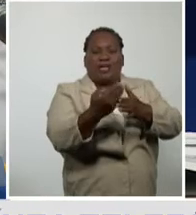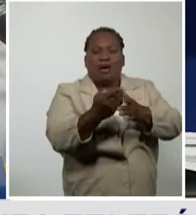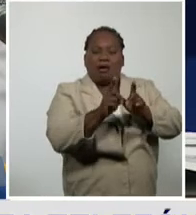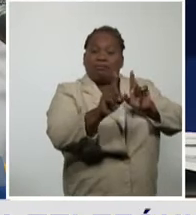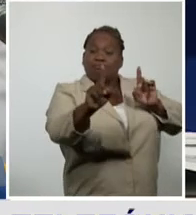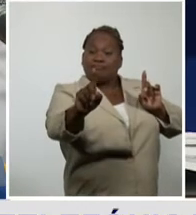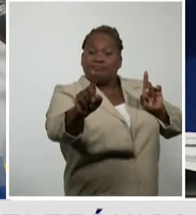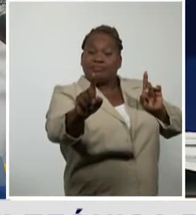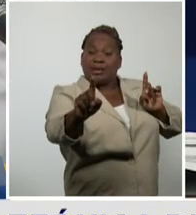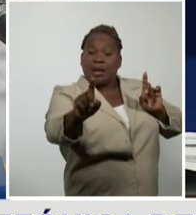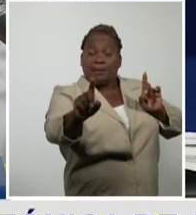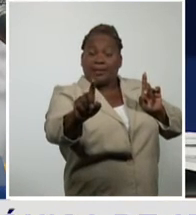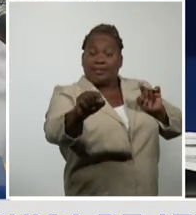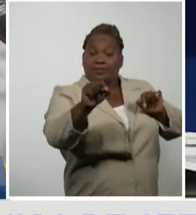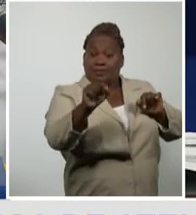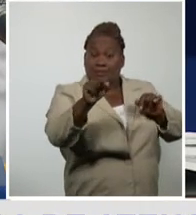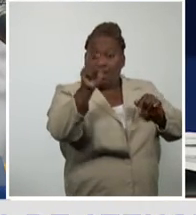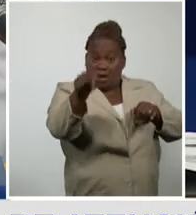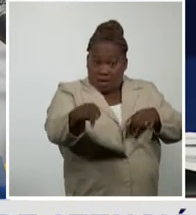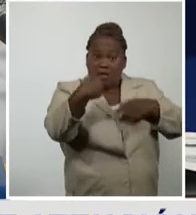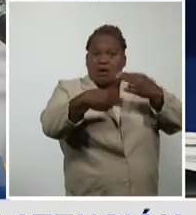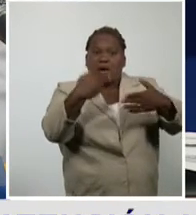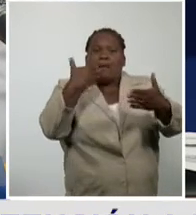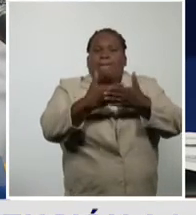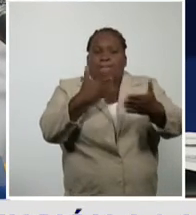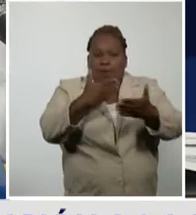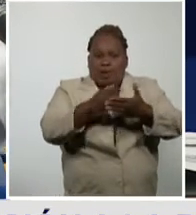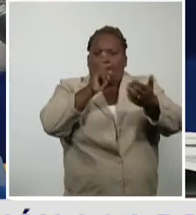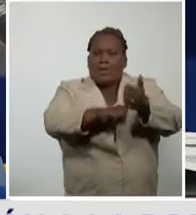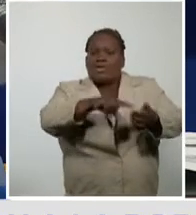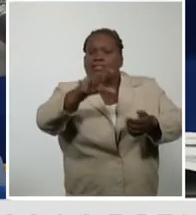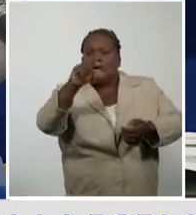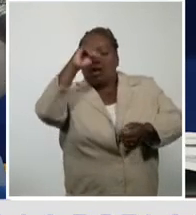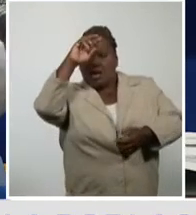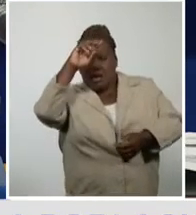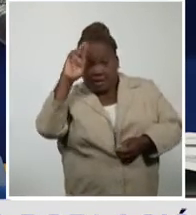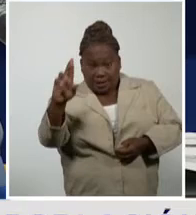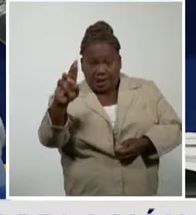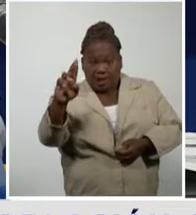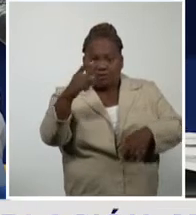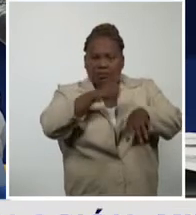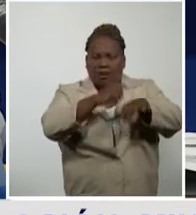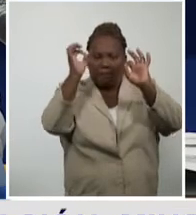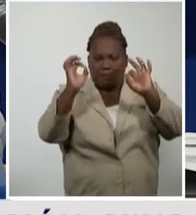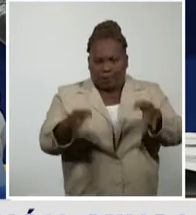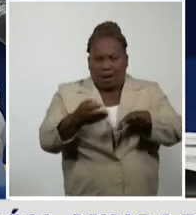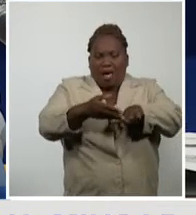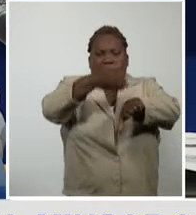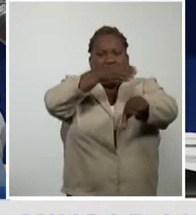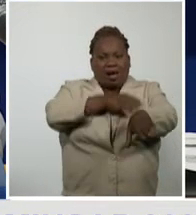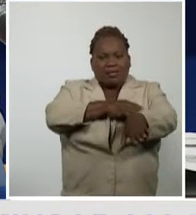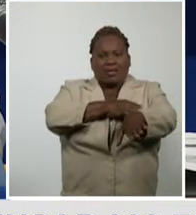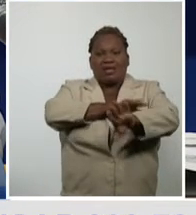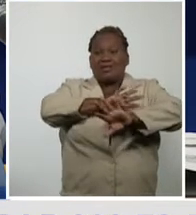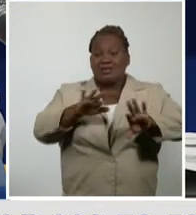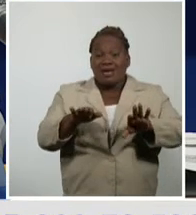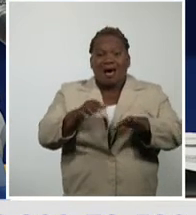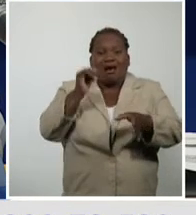aislamiento se le hace el PCR en tiempo real antes de que ya vuelva a